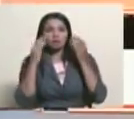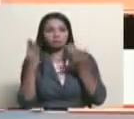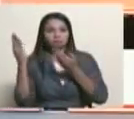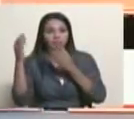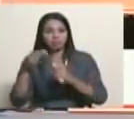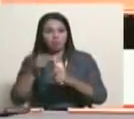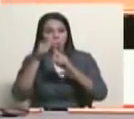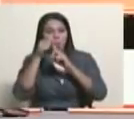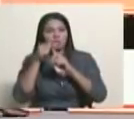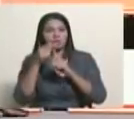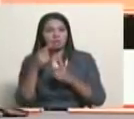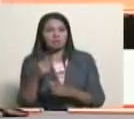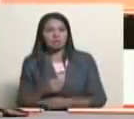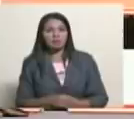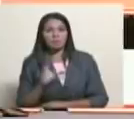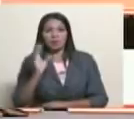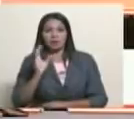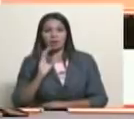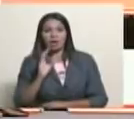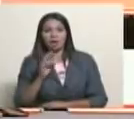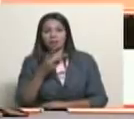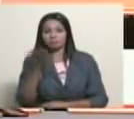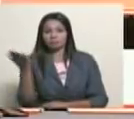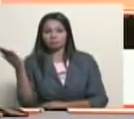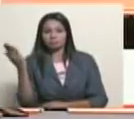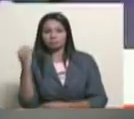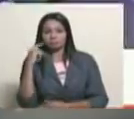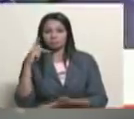electa por Caracas entre las presentes.